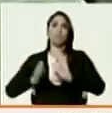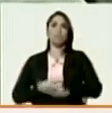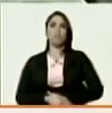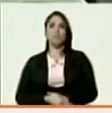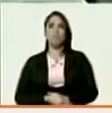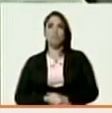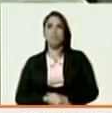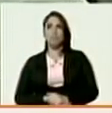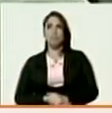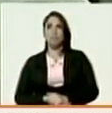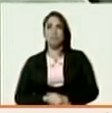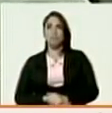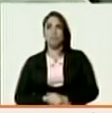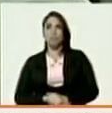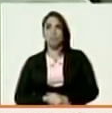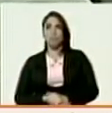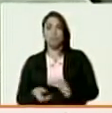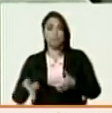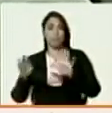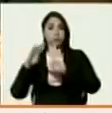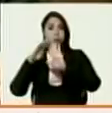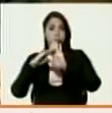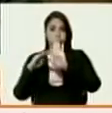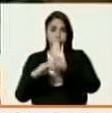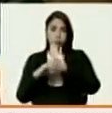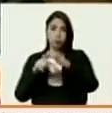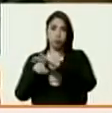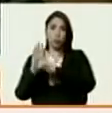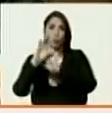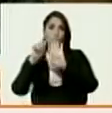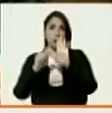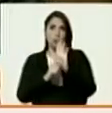Cumplido con lo establecido en la Constitución